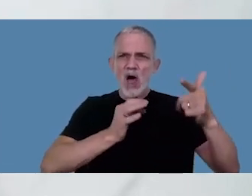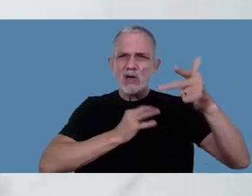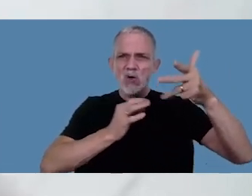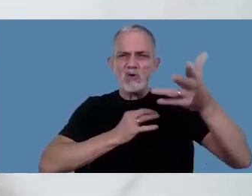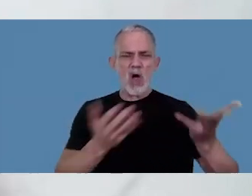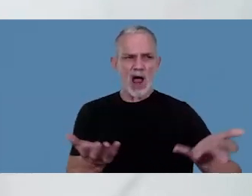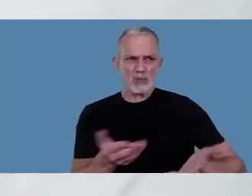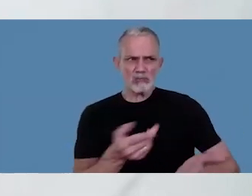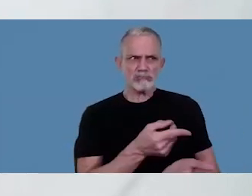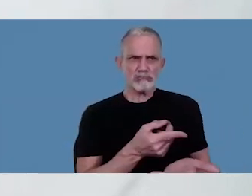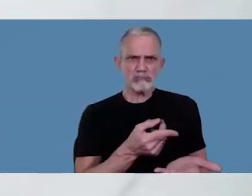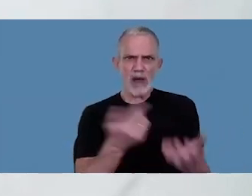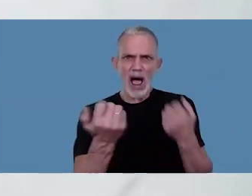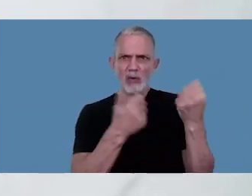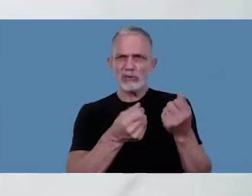porque hubo